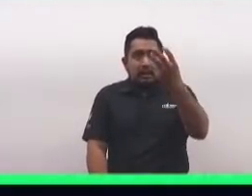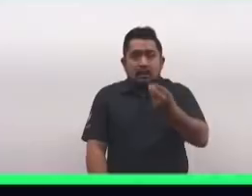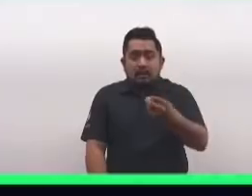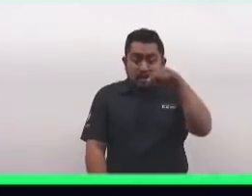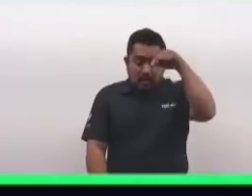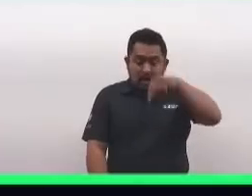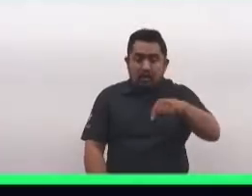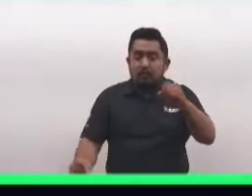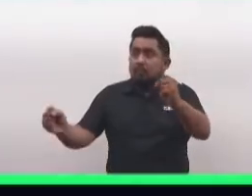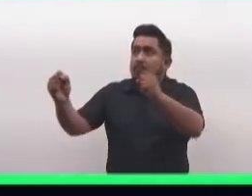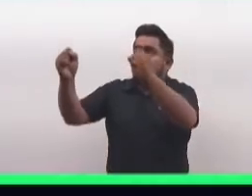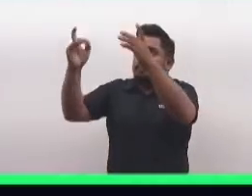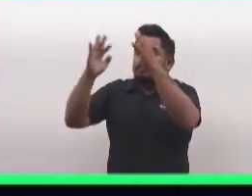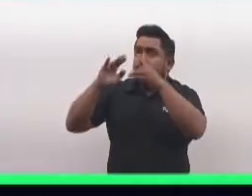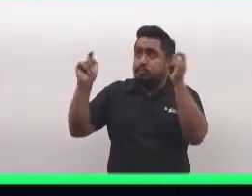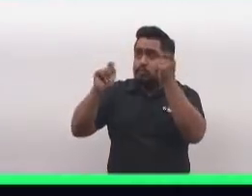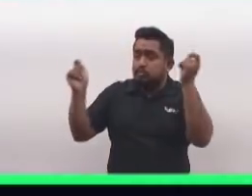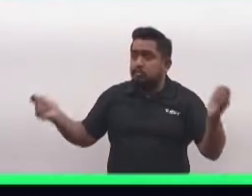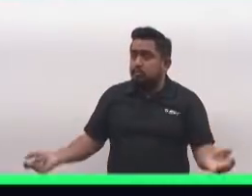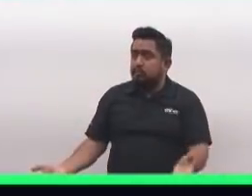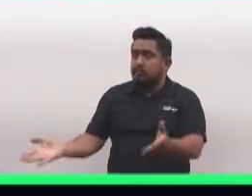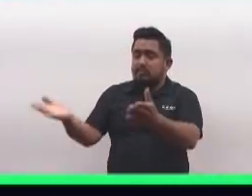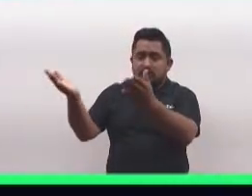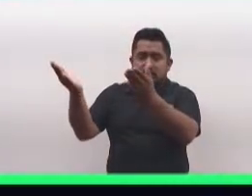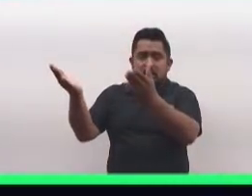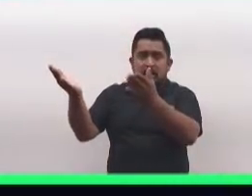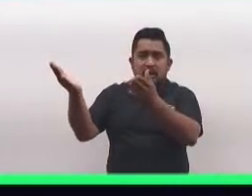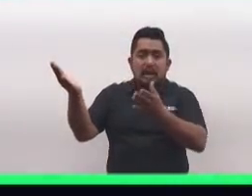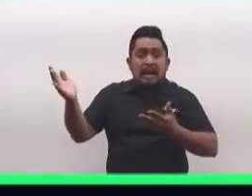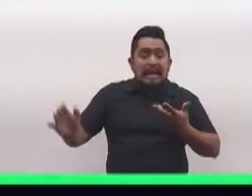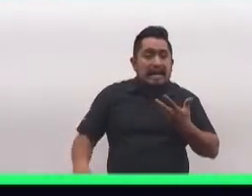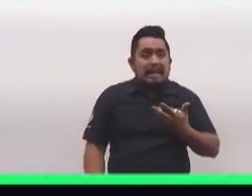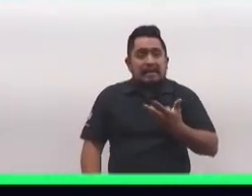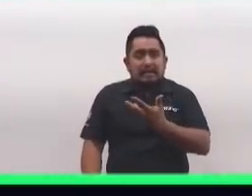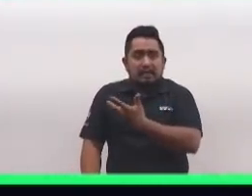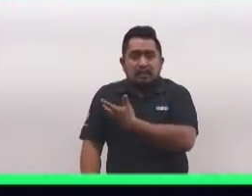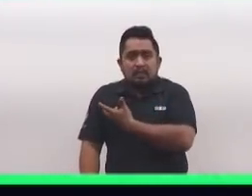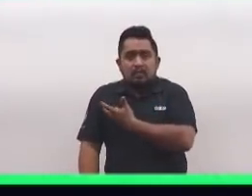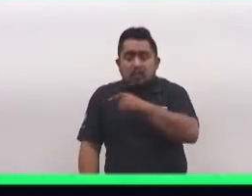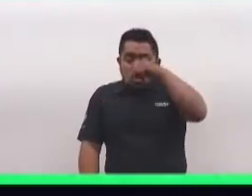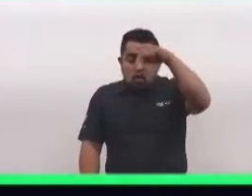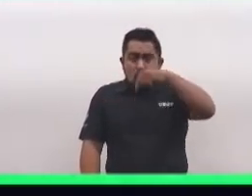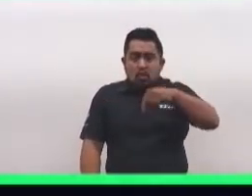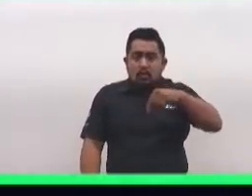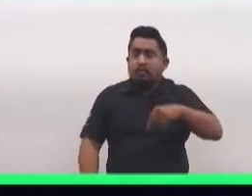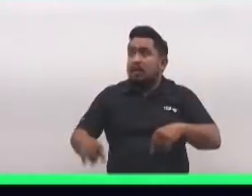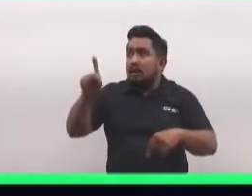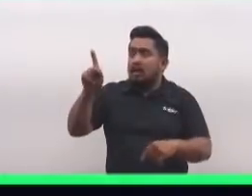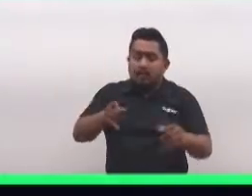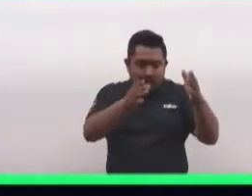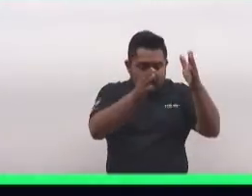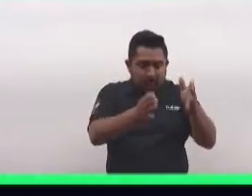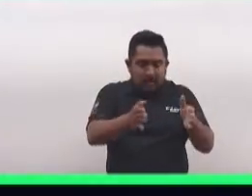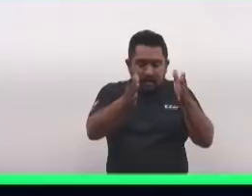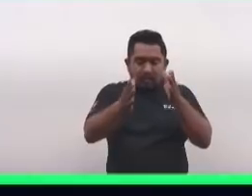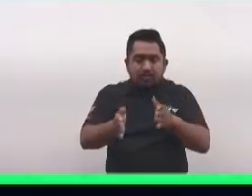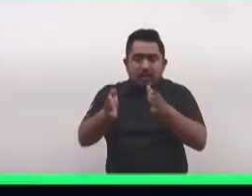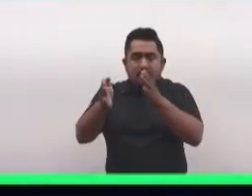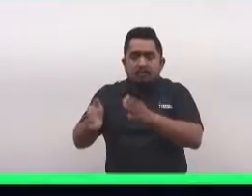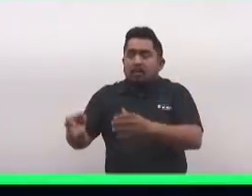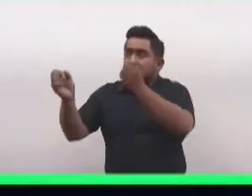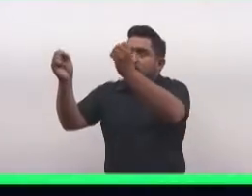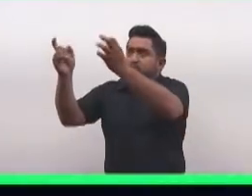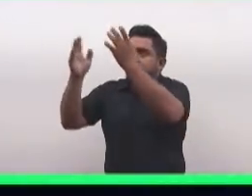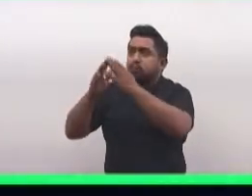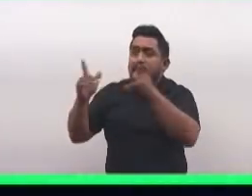frutos para un rey lear' de dios de tal manera que el señor nos ha ido moviendo de espacio en espacio para que